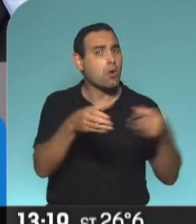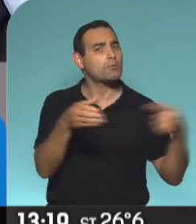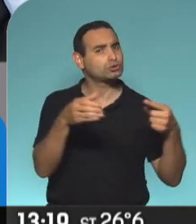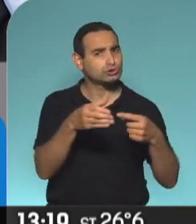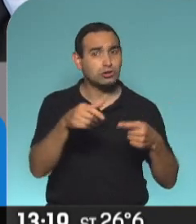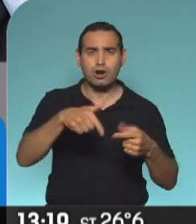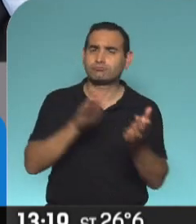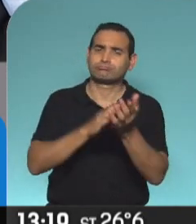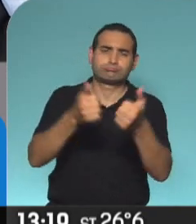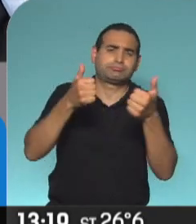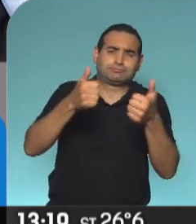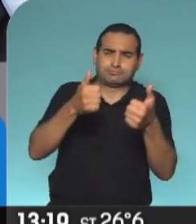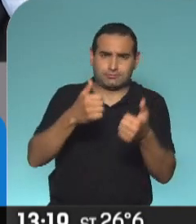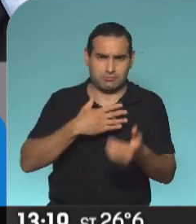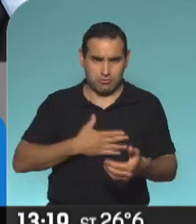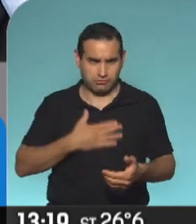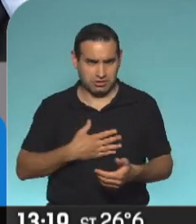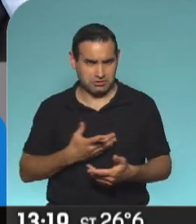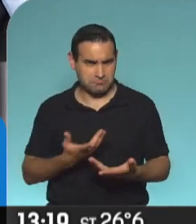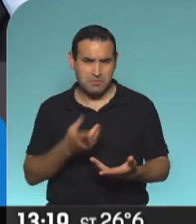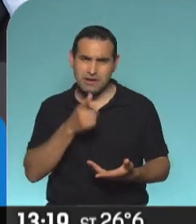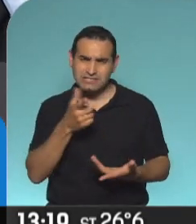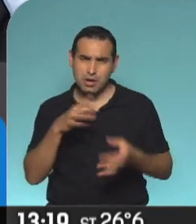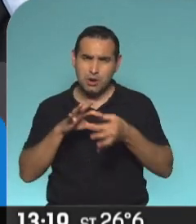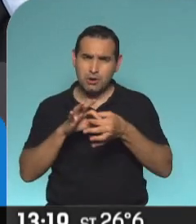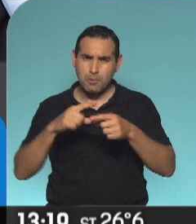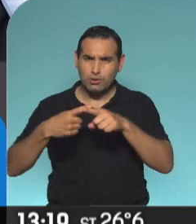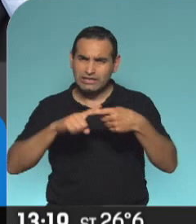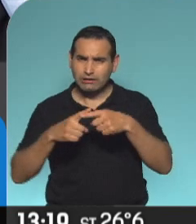ha festejado como un triunfo. ¿Por qué se ha politizado de esta manera?